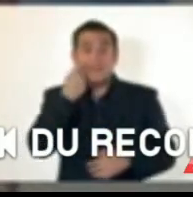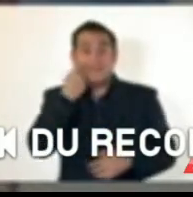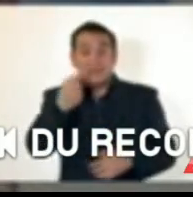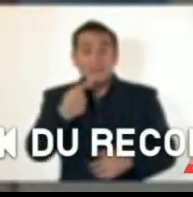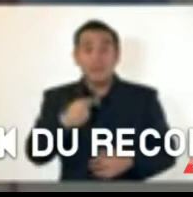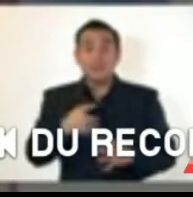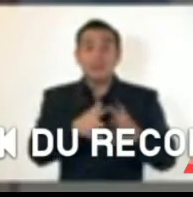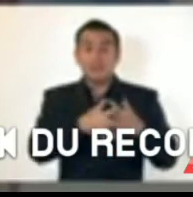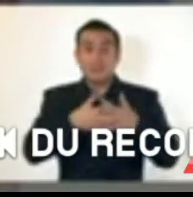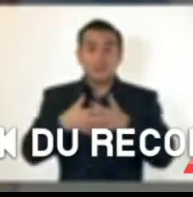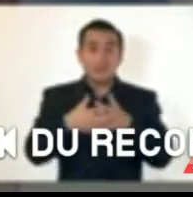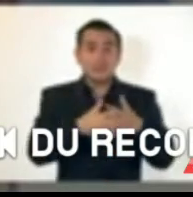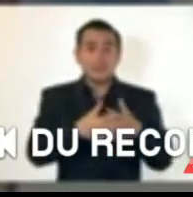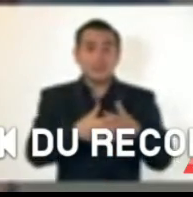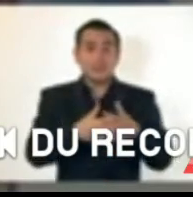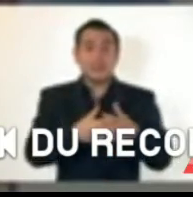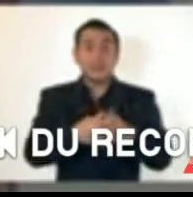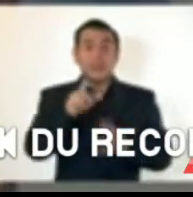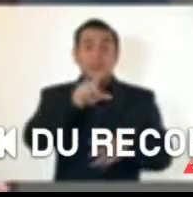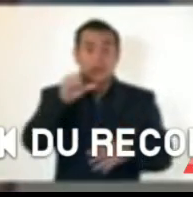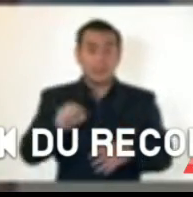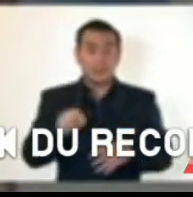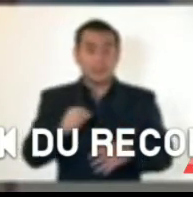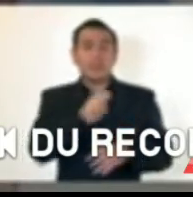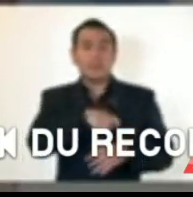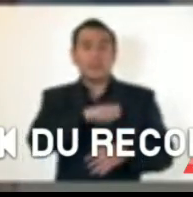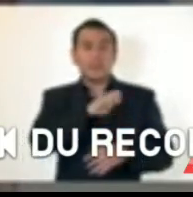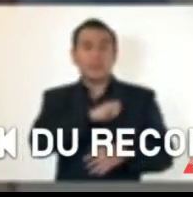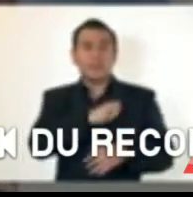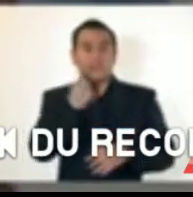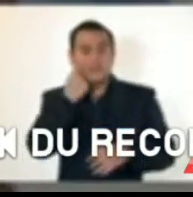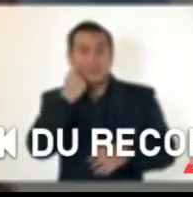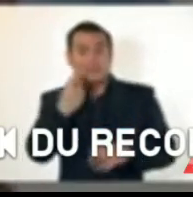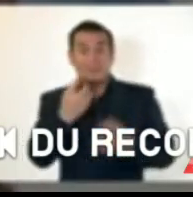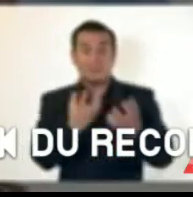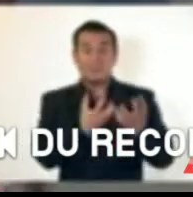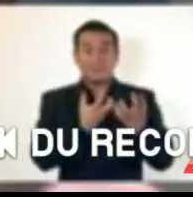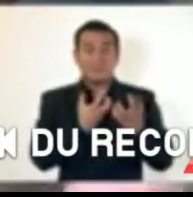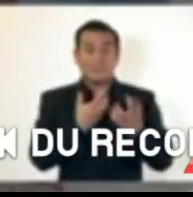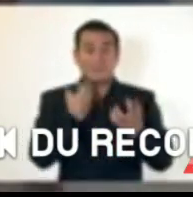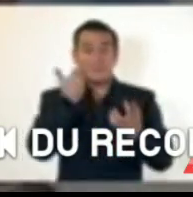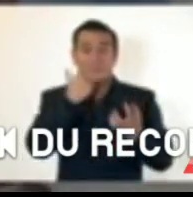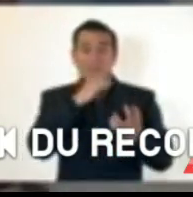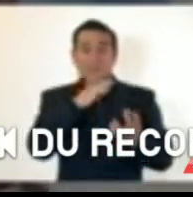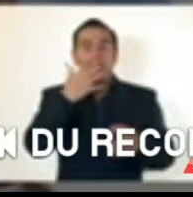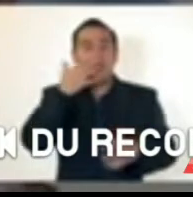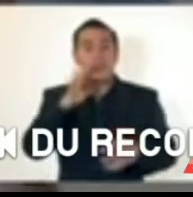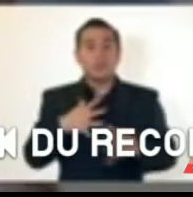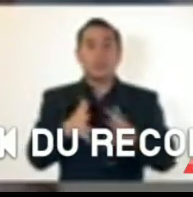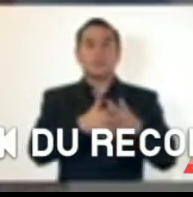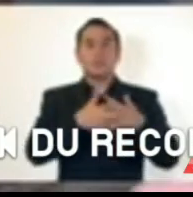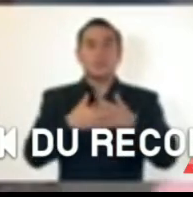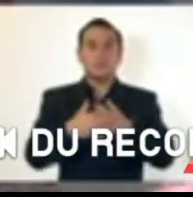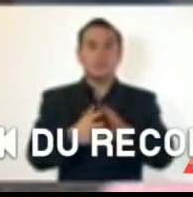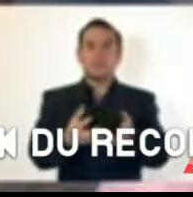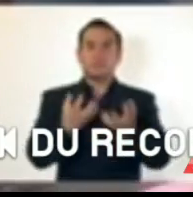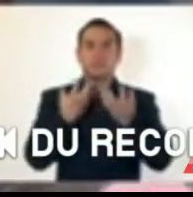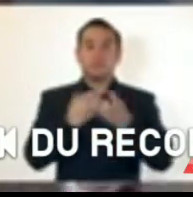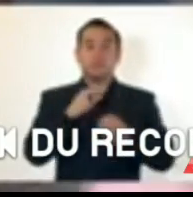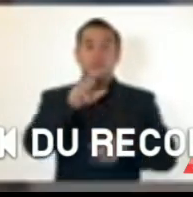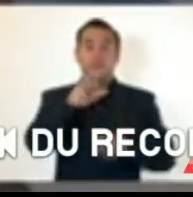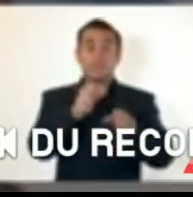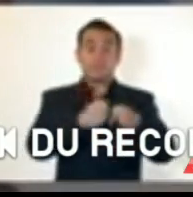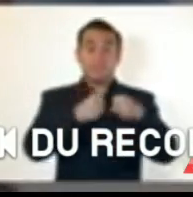Estados Unidos. En el caso de Italia y España tenemos muchos compatriotas allá, pero en el caso de Estados Unidos tenemos 3 millones de compatriotas que nos